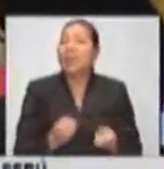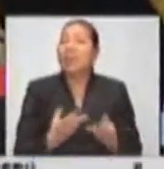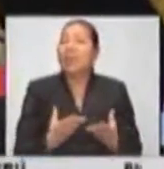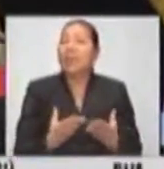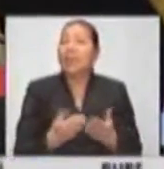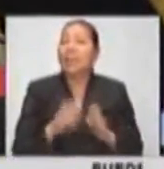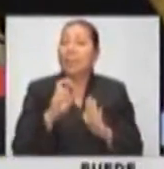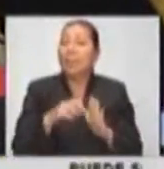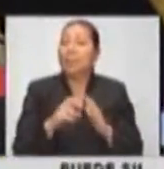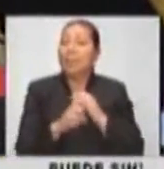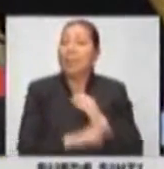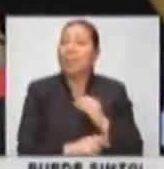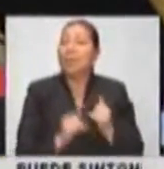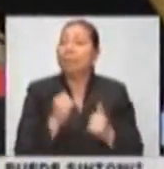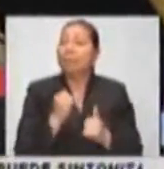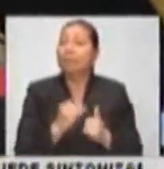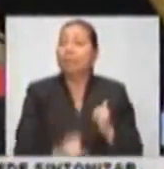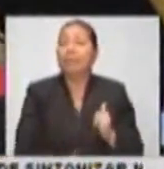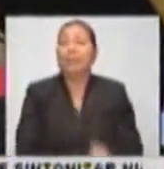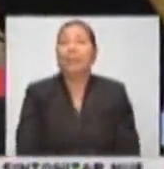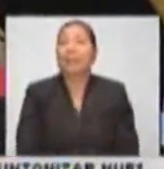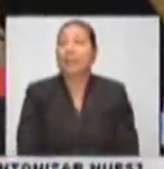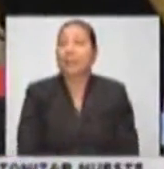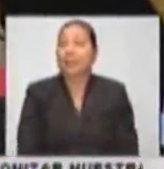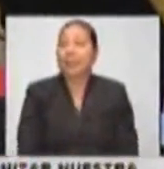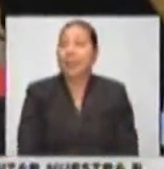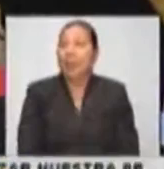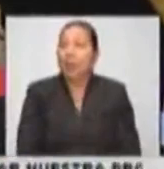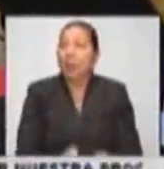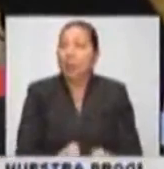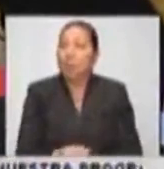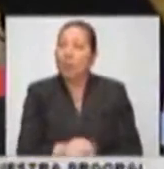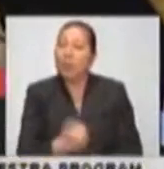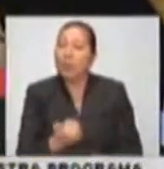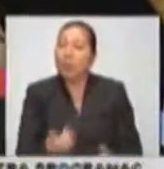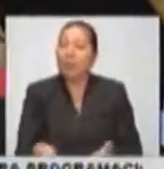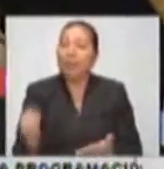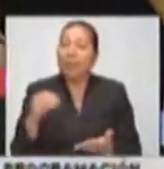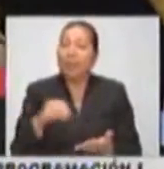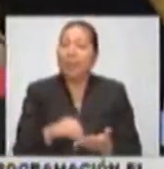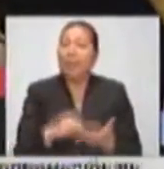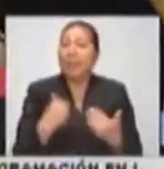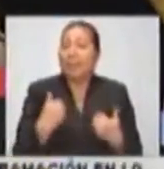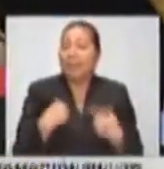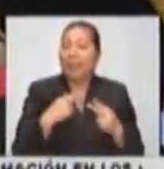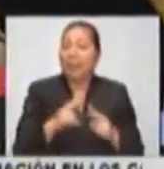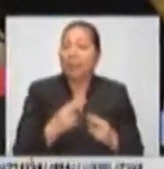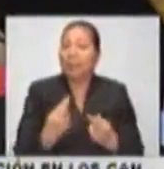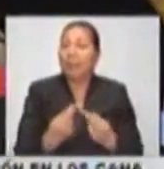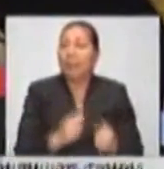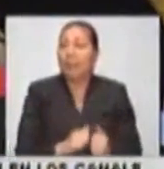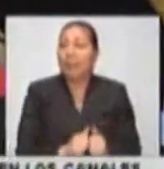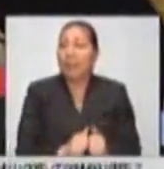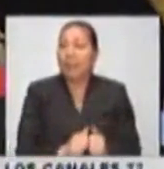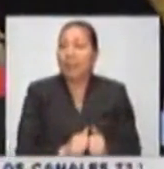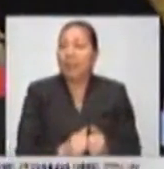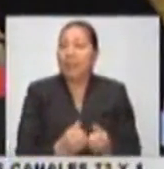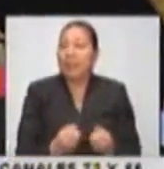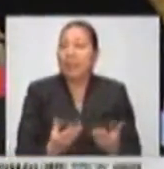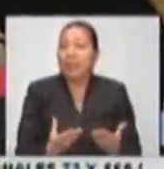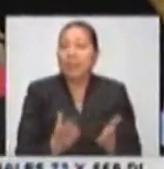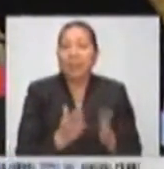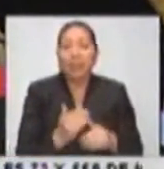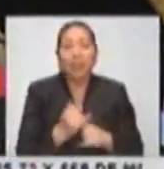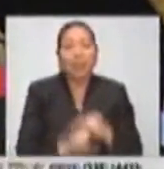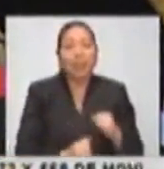dentro del programa País que ya está terminando, como de otras adhesiones que tienen que ver con esta relación tanto con